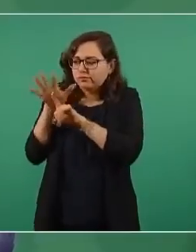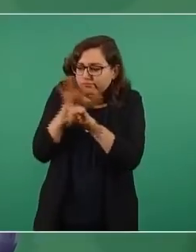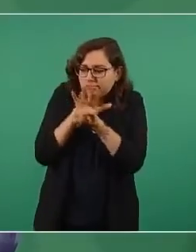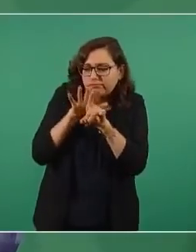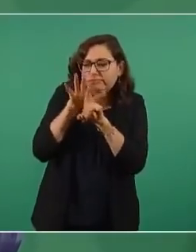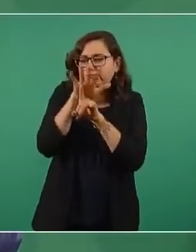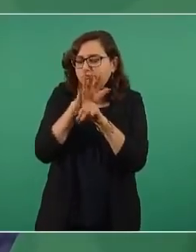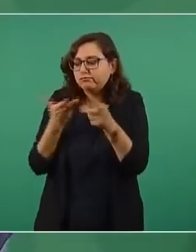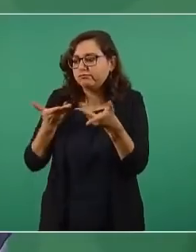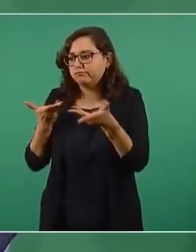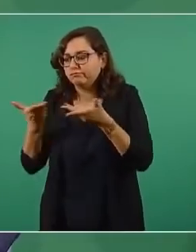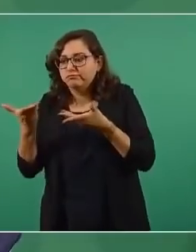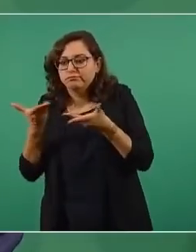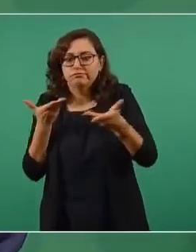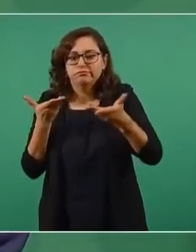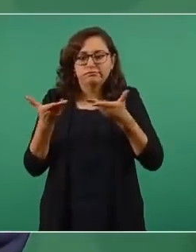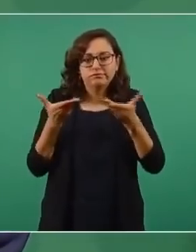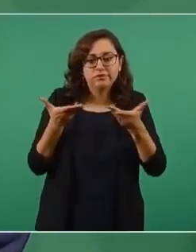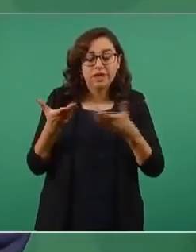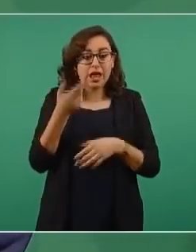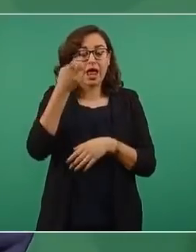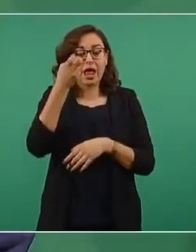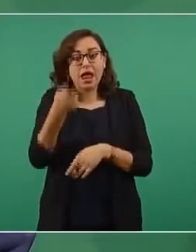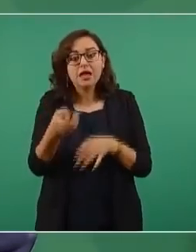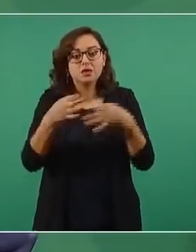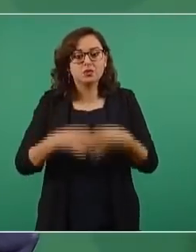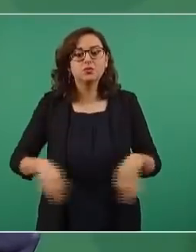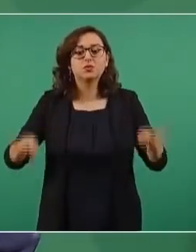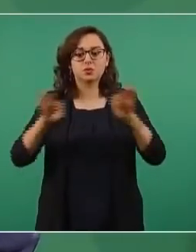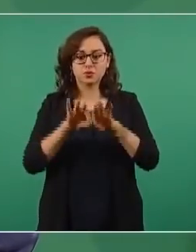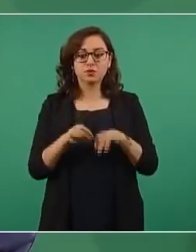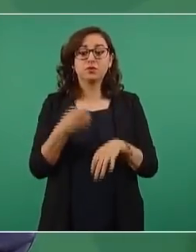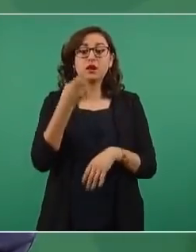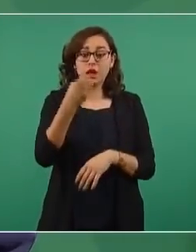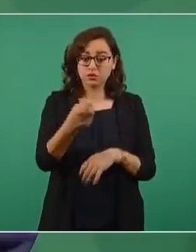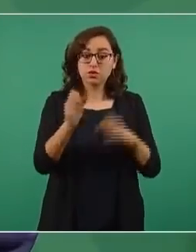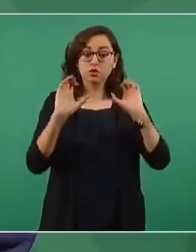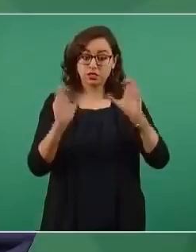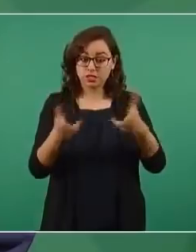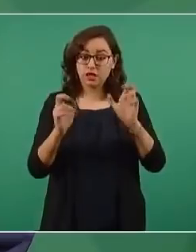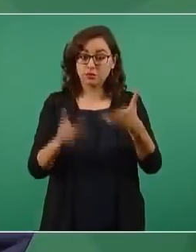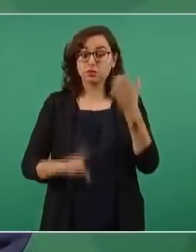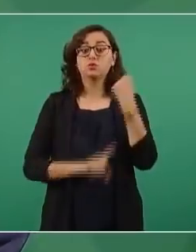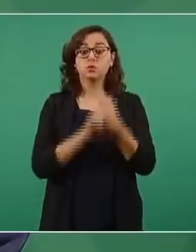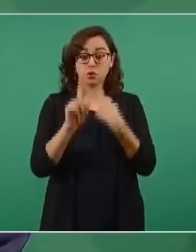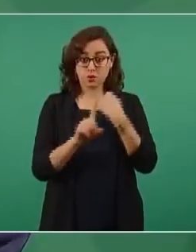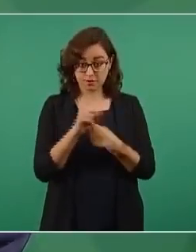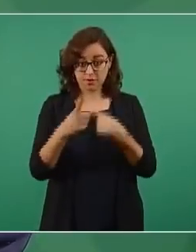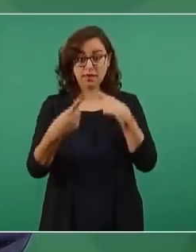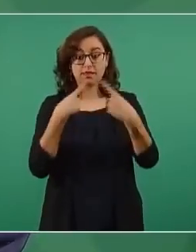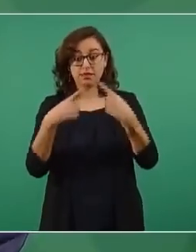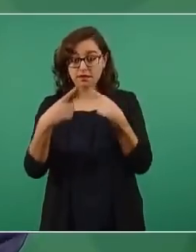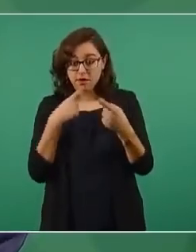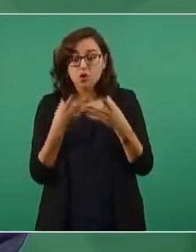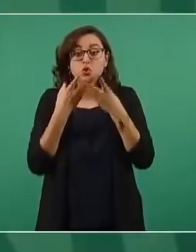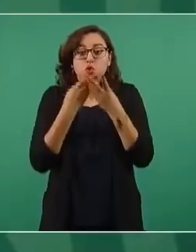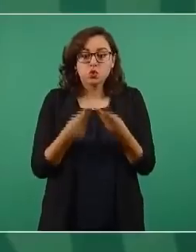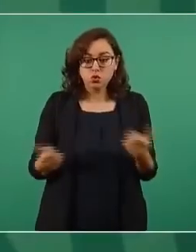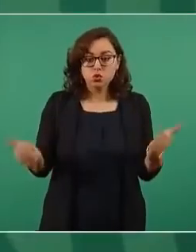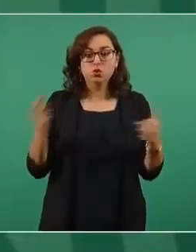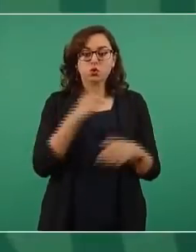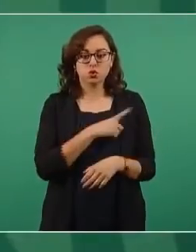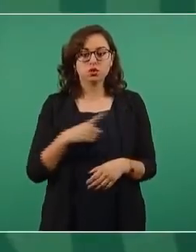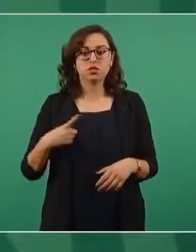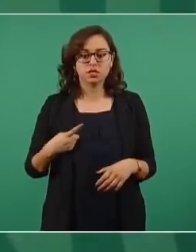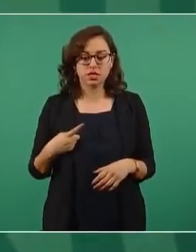persuadir. Entonces, se tiene que buscar ahí una solución, es el diálogo lo mejor,